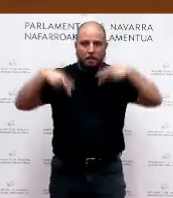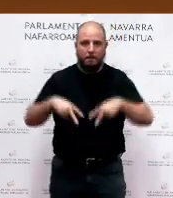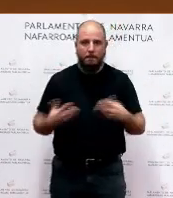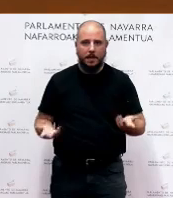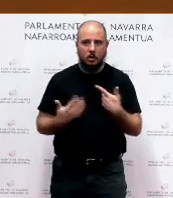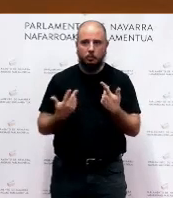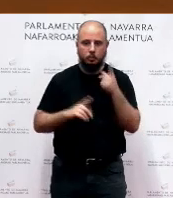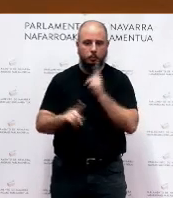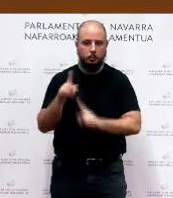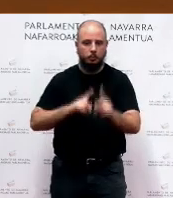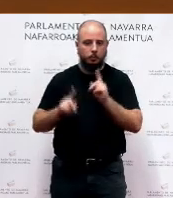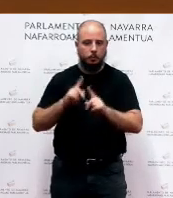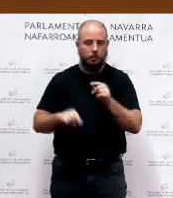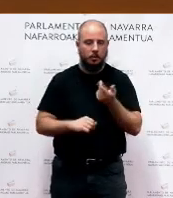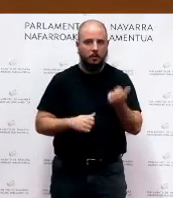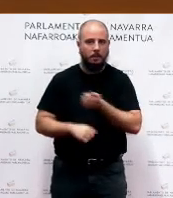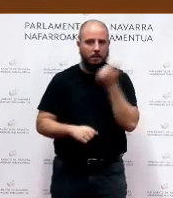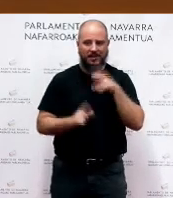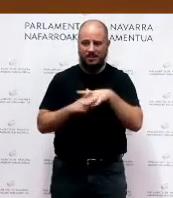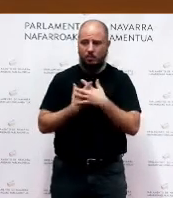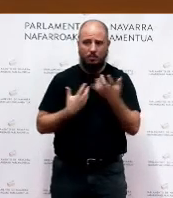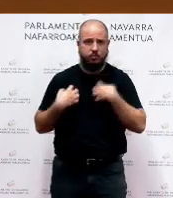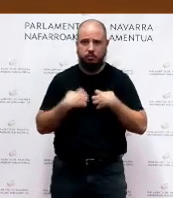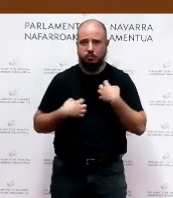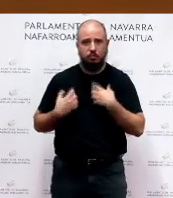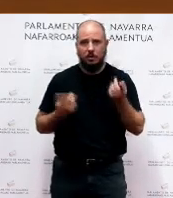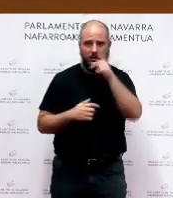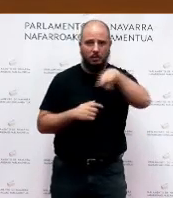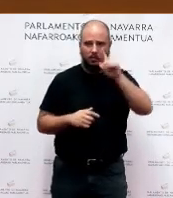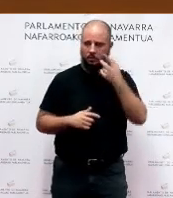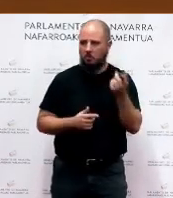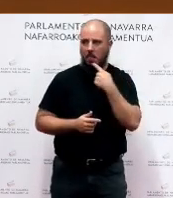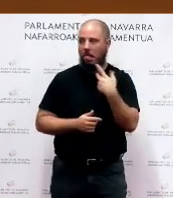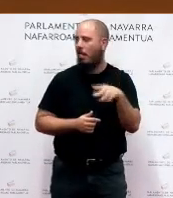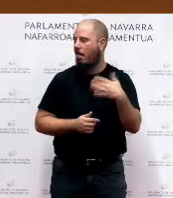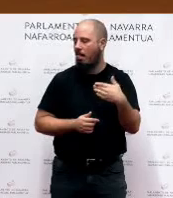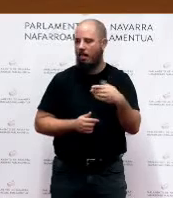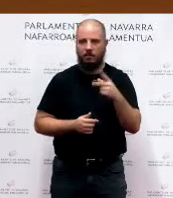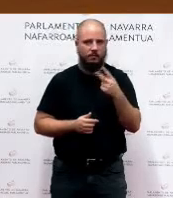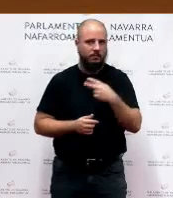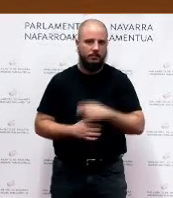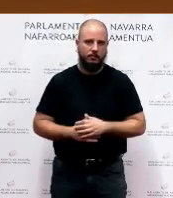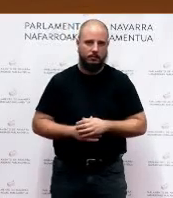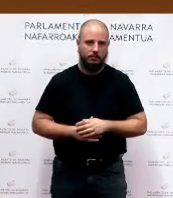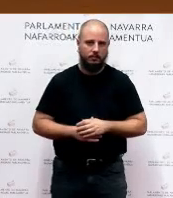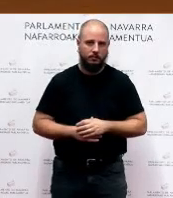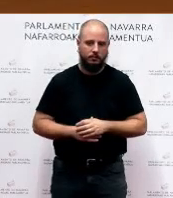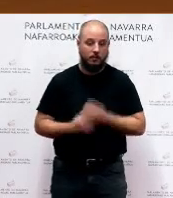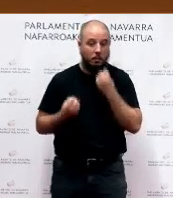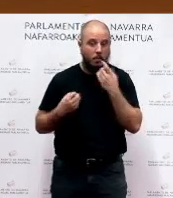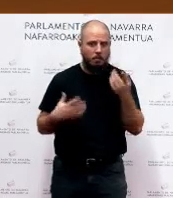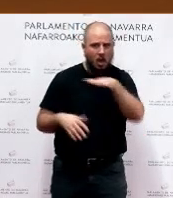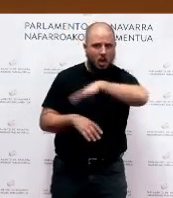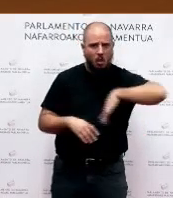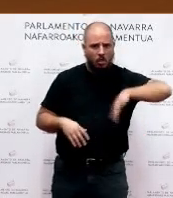más problemas en esta situación desesperada que ustedes se empeñan muchas veces en negar. ¡Qué bien las zonas tensionadas! ¡Qué idea